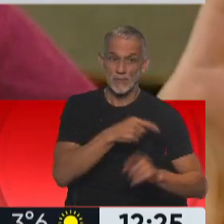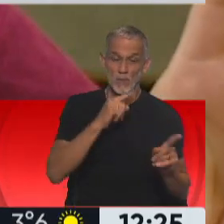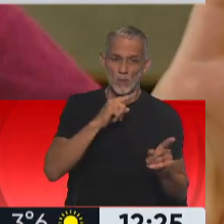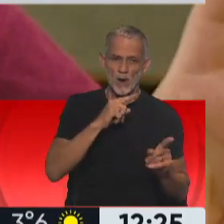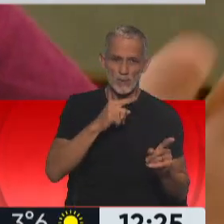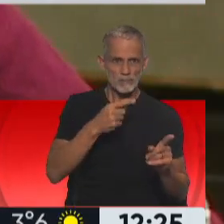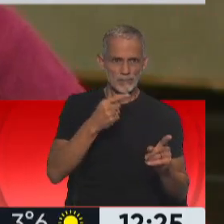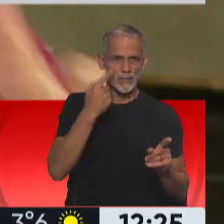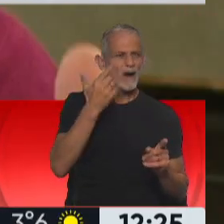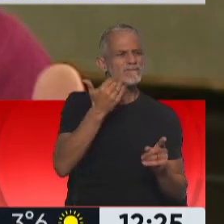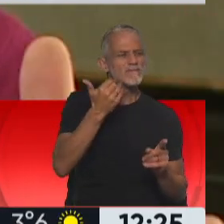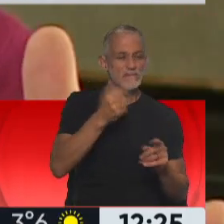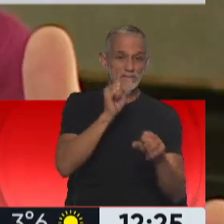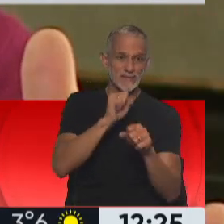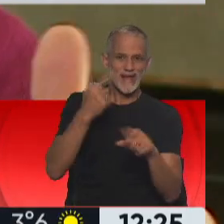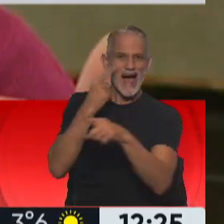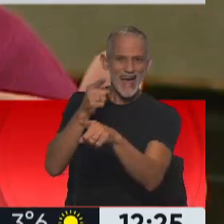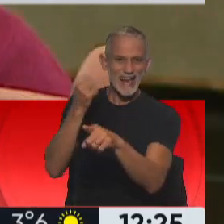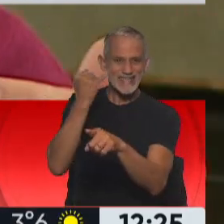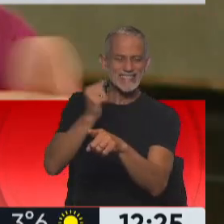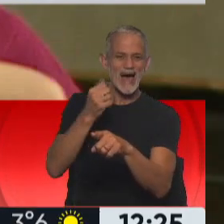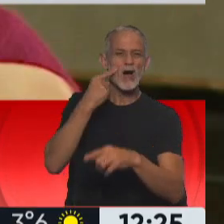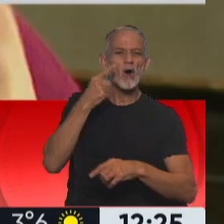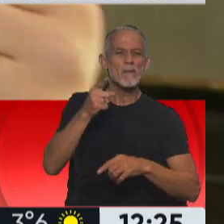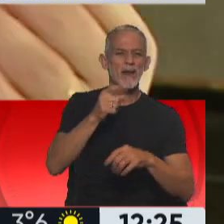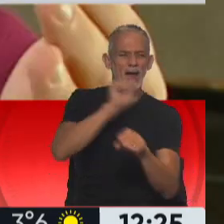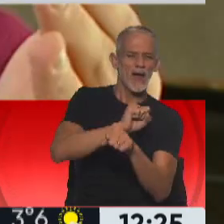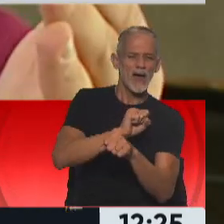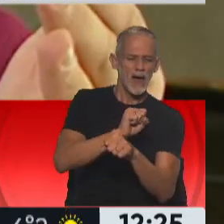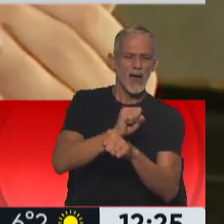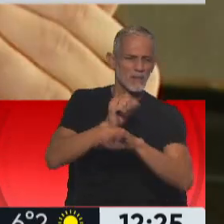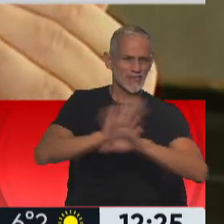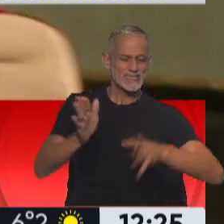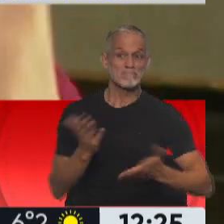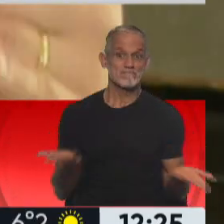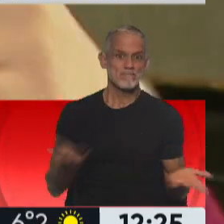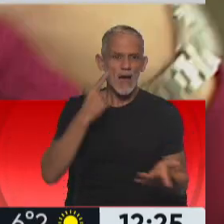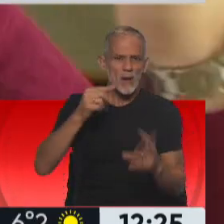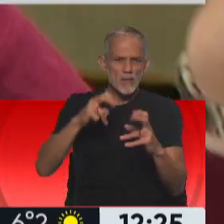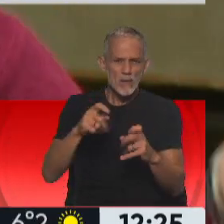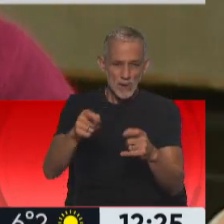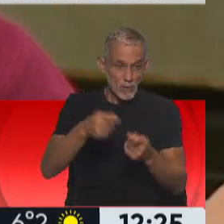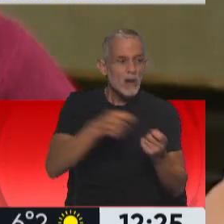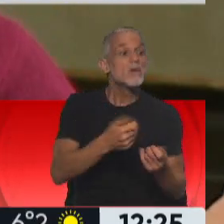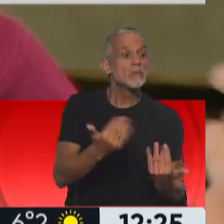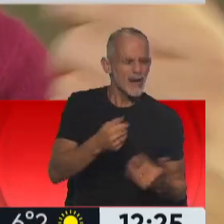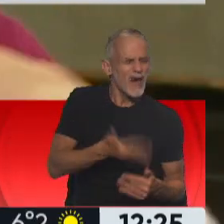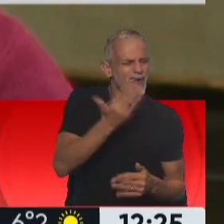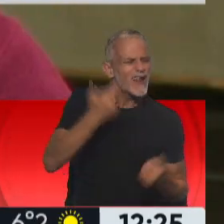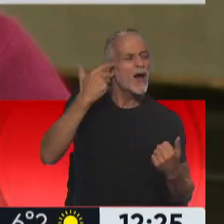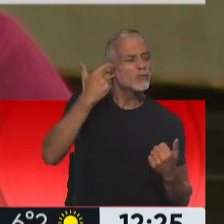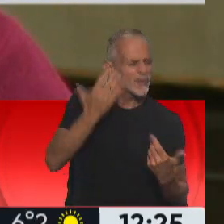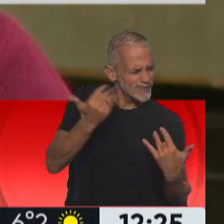perició y está detenido. Entonces, ahora lo que se está investigando es si instigó a que se suicide